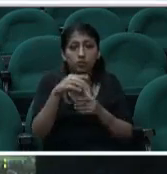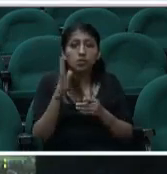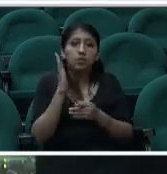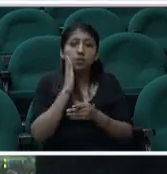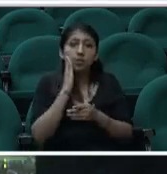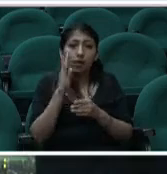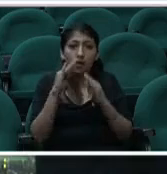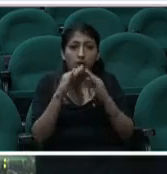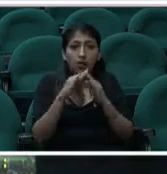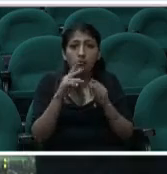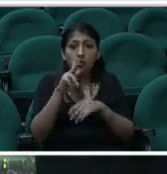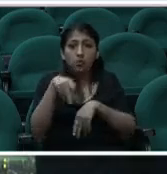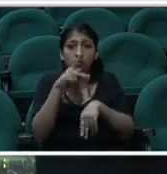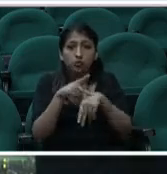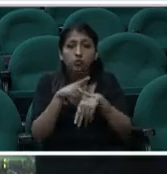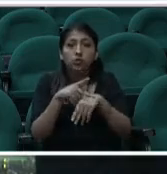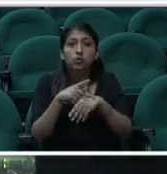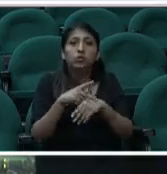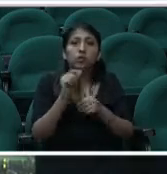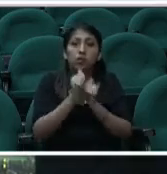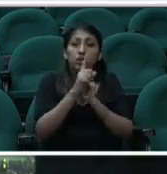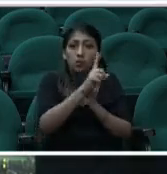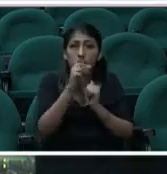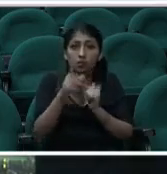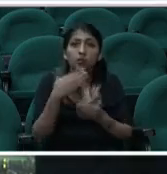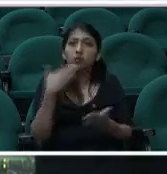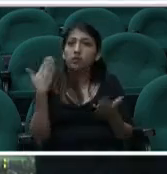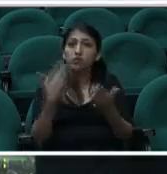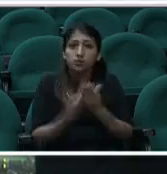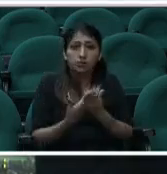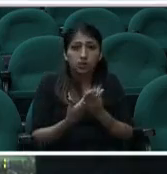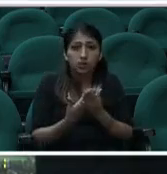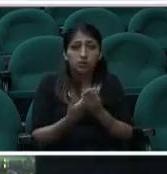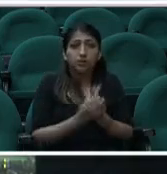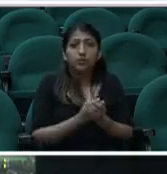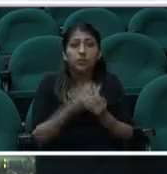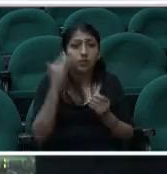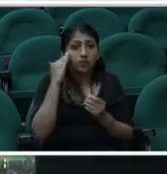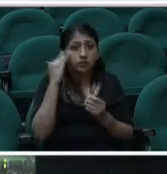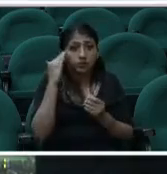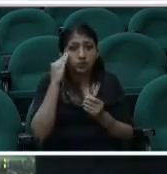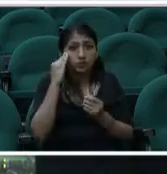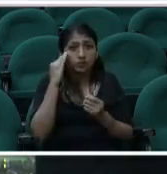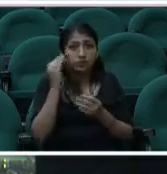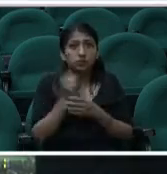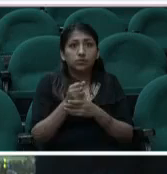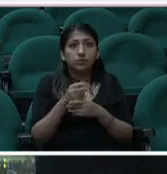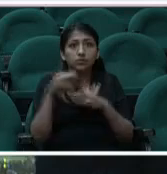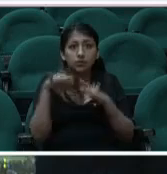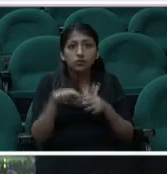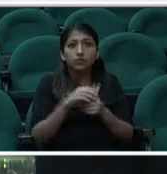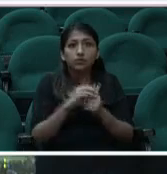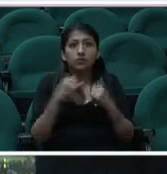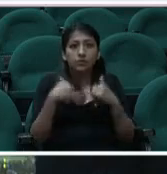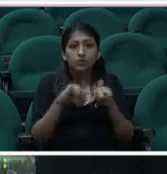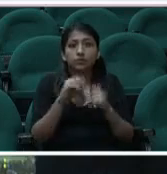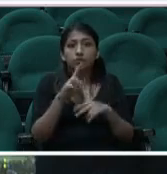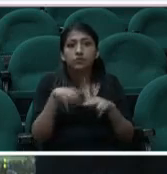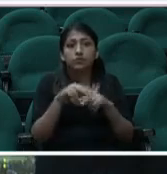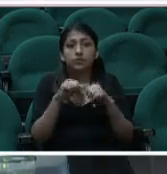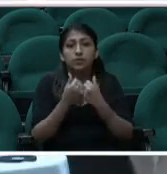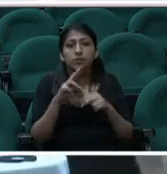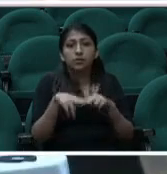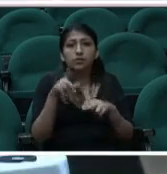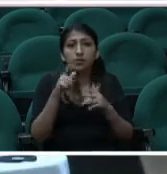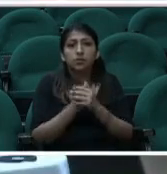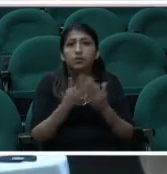casa profesional profesionista a cada uno de ustedes mi agradecimiento imperecedero sabemos que con la bendición de dios y su voto vamos a la asamblea nacional